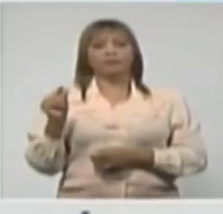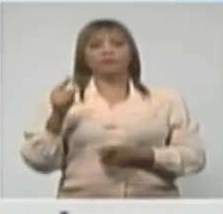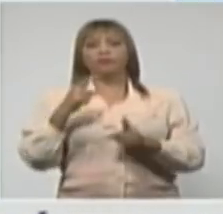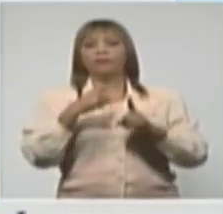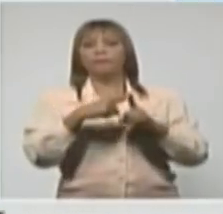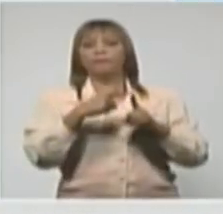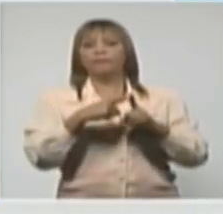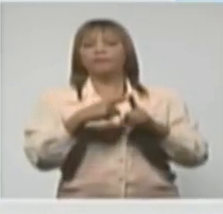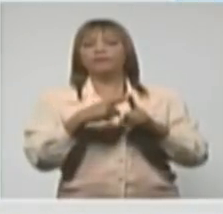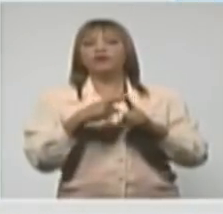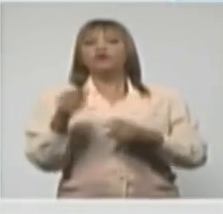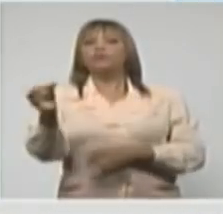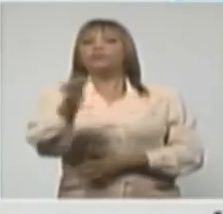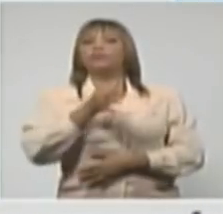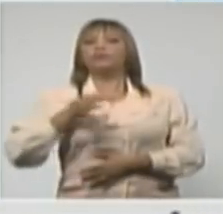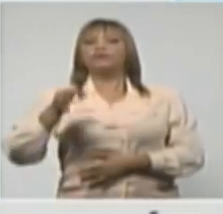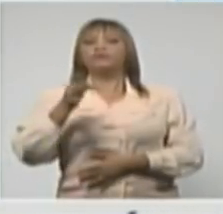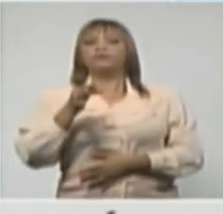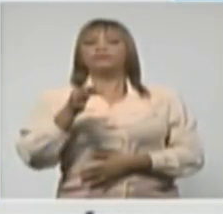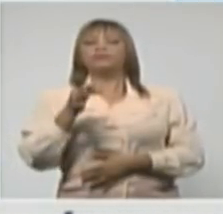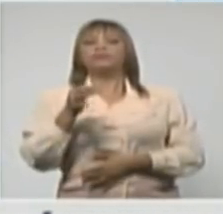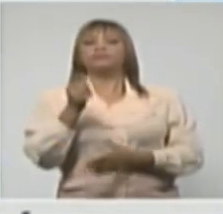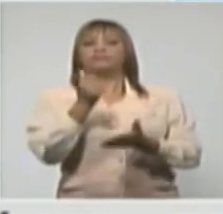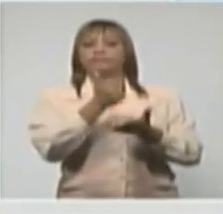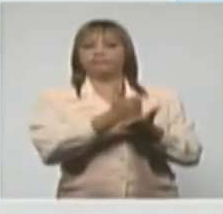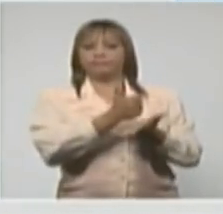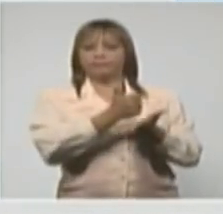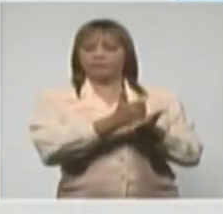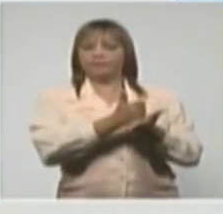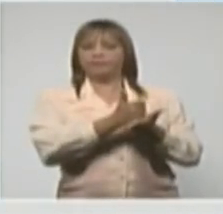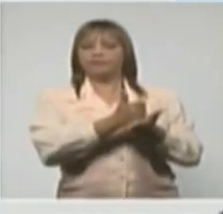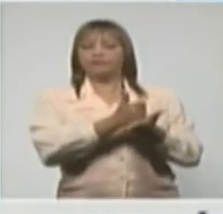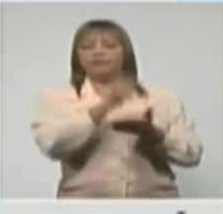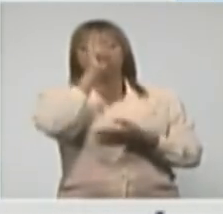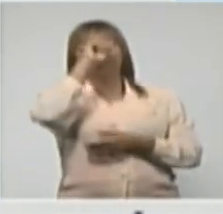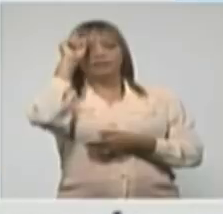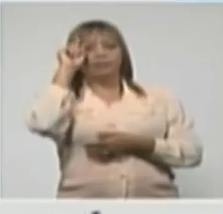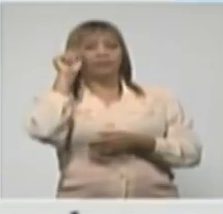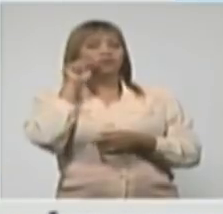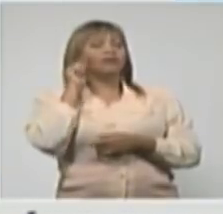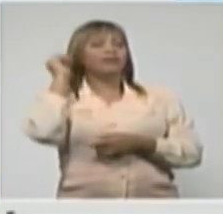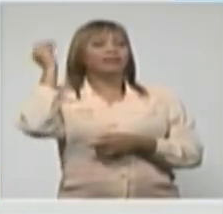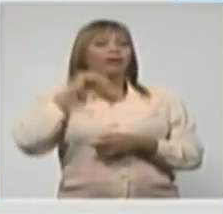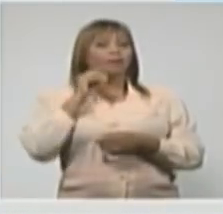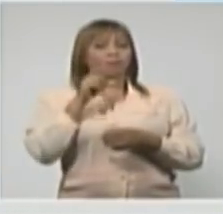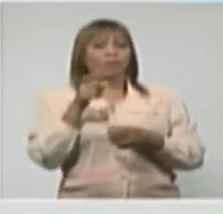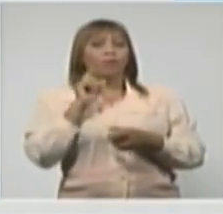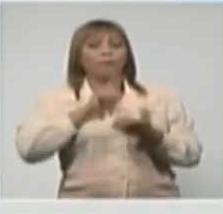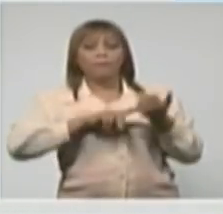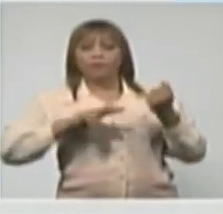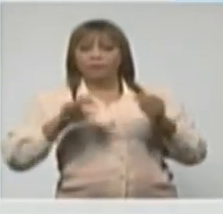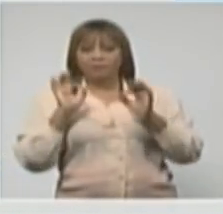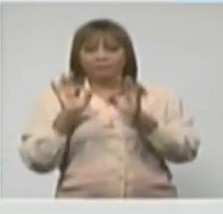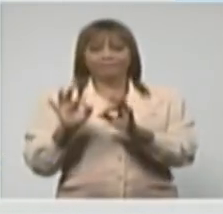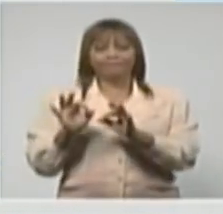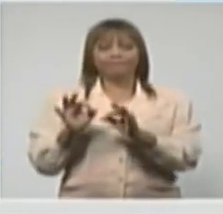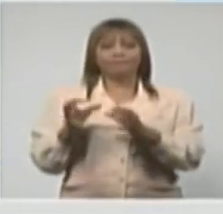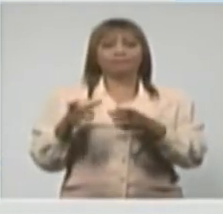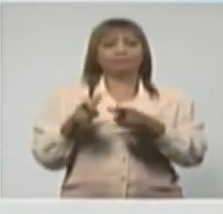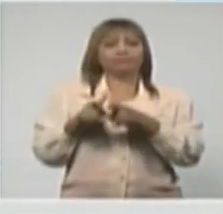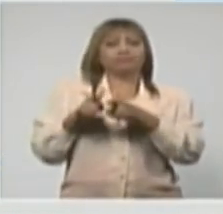del municipio Santi Espíritus, que sabemos que en esta provincia es donde hay una